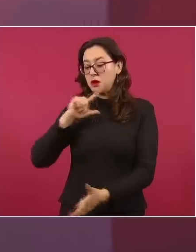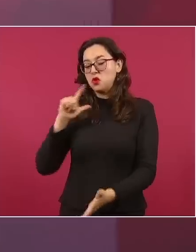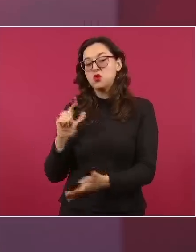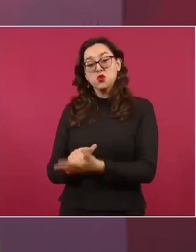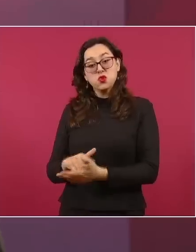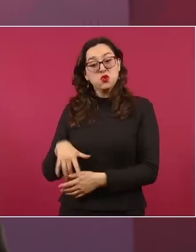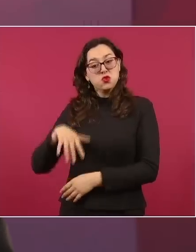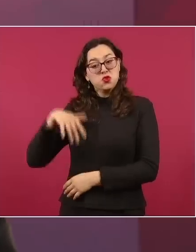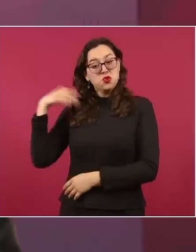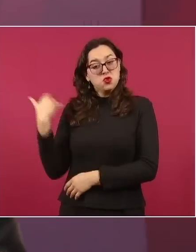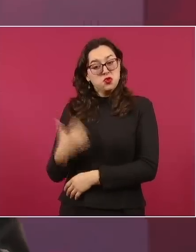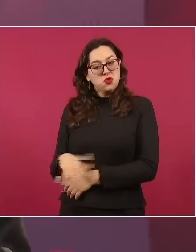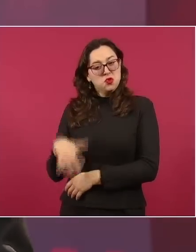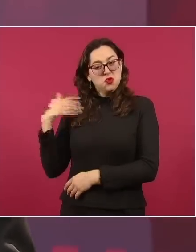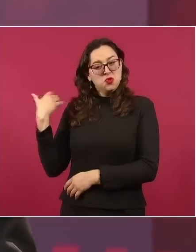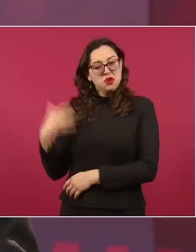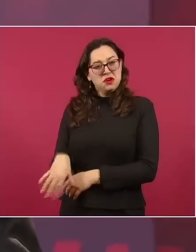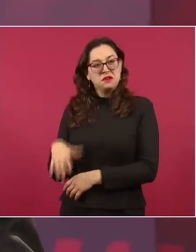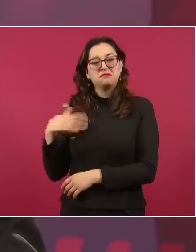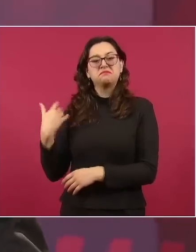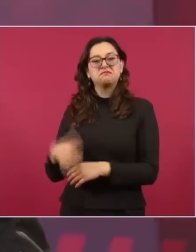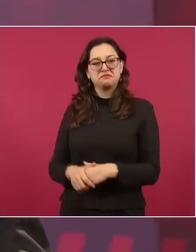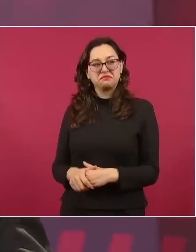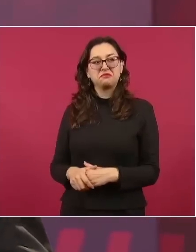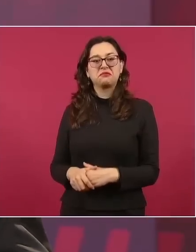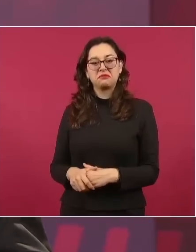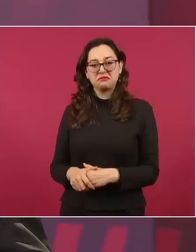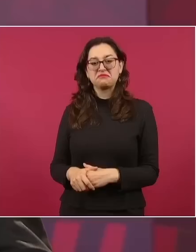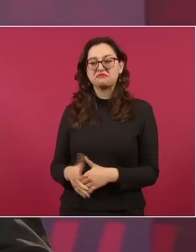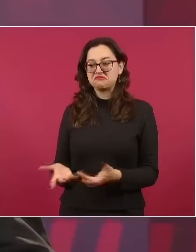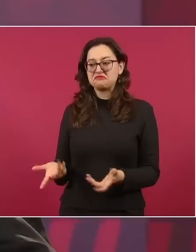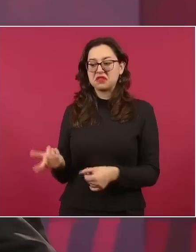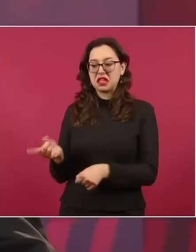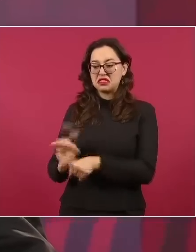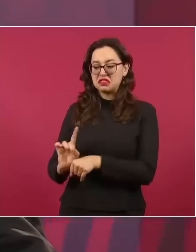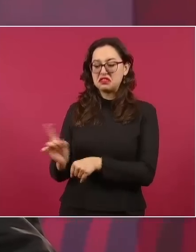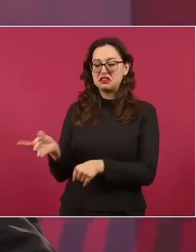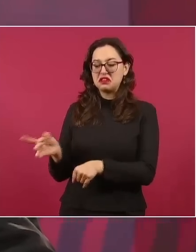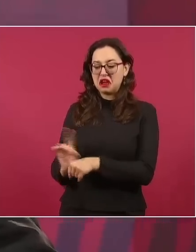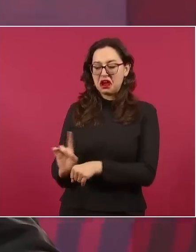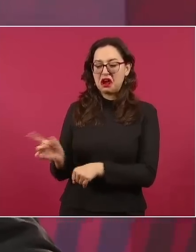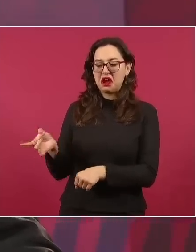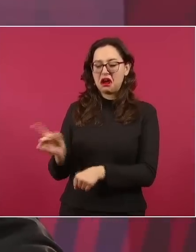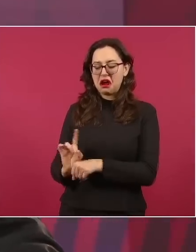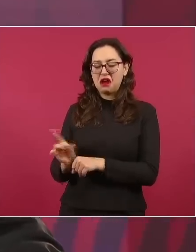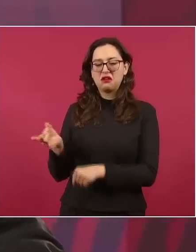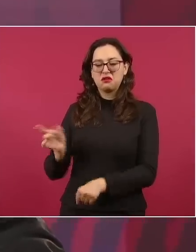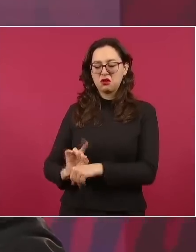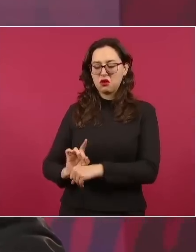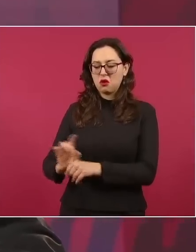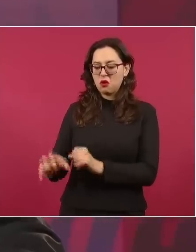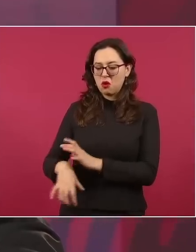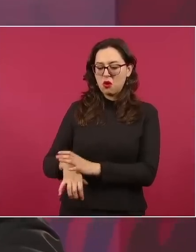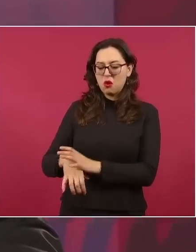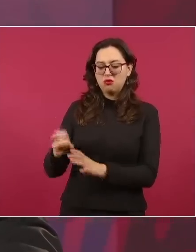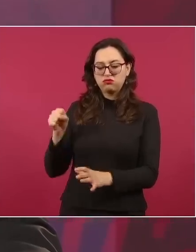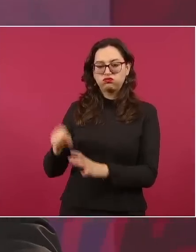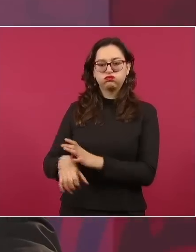íbamos a tener una extracción de petróleo